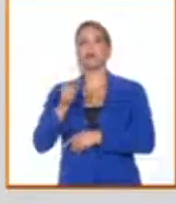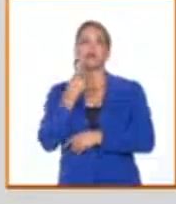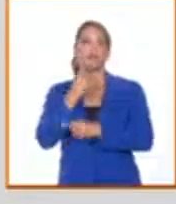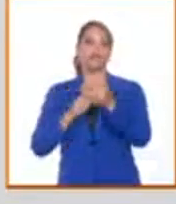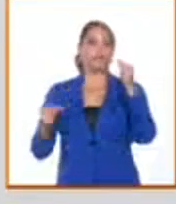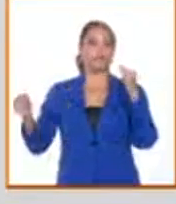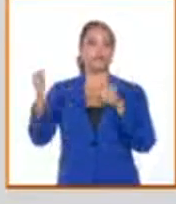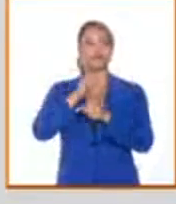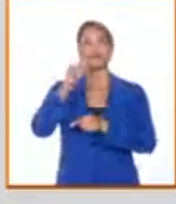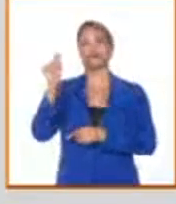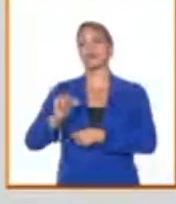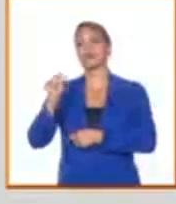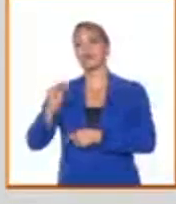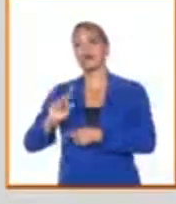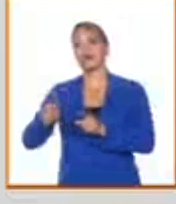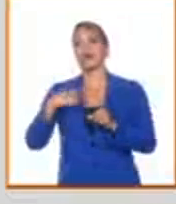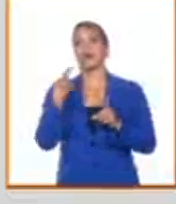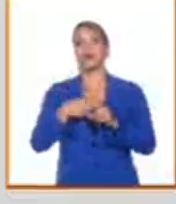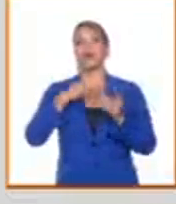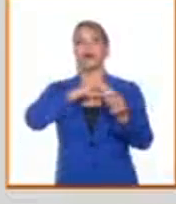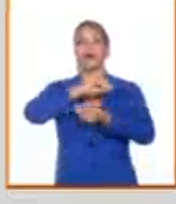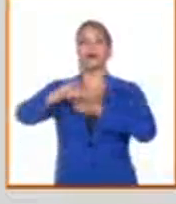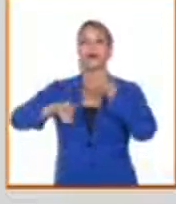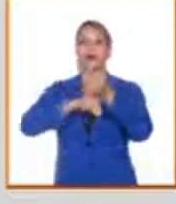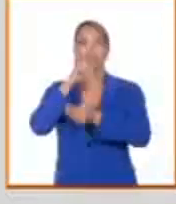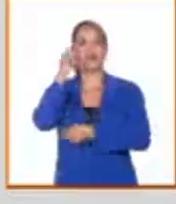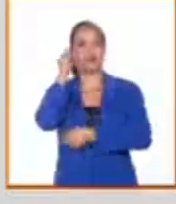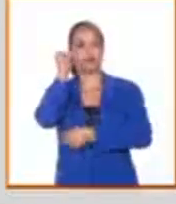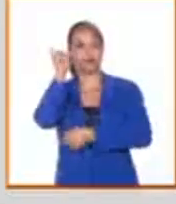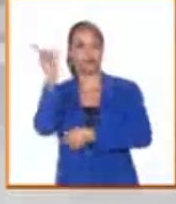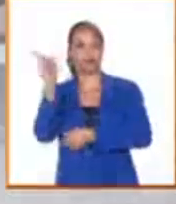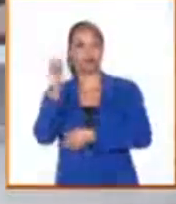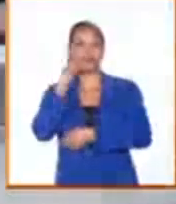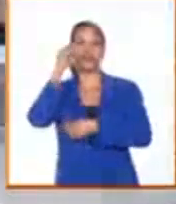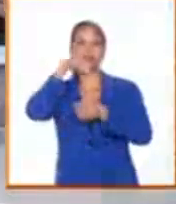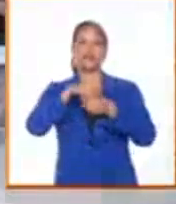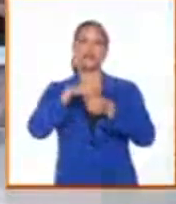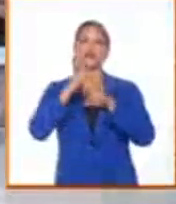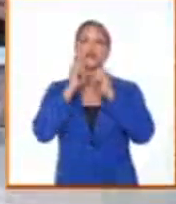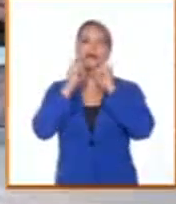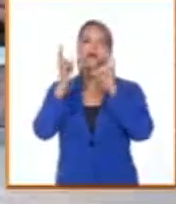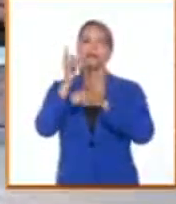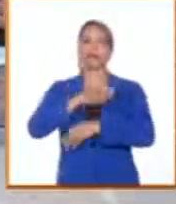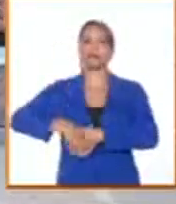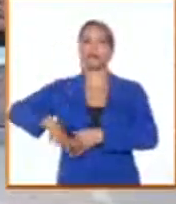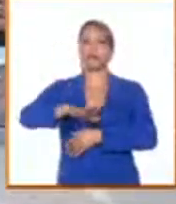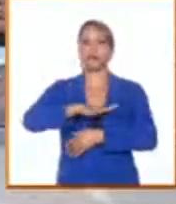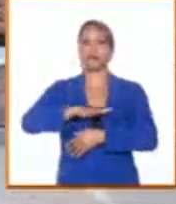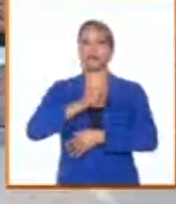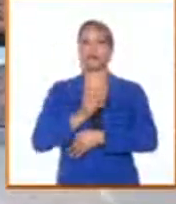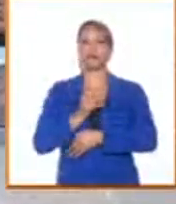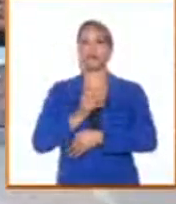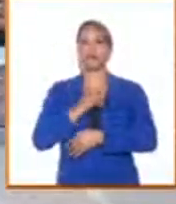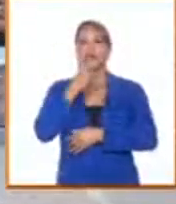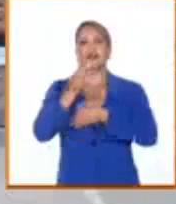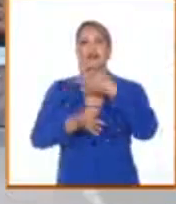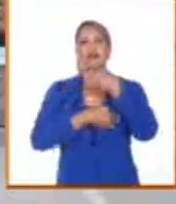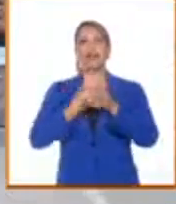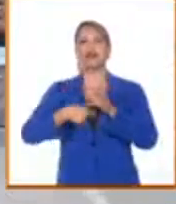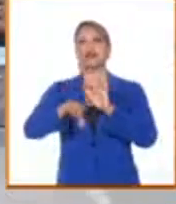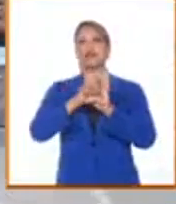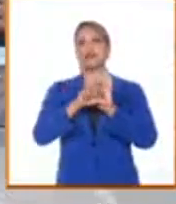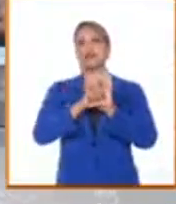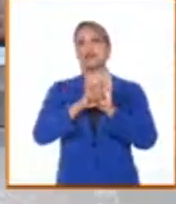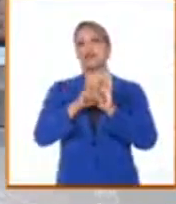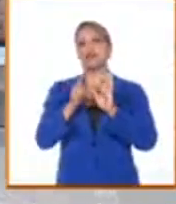las personas y su acción transformadora en la vida social. Nosotros estamos hablando de que la Constitución pauta una sociedad centrada